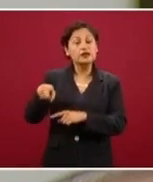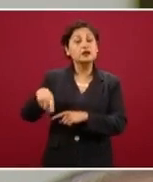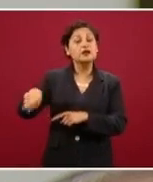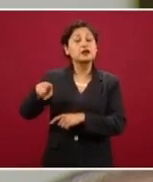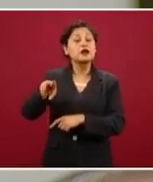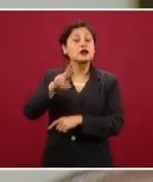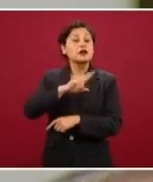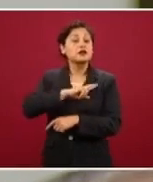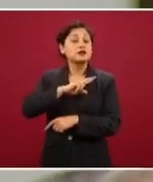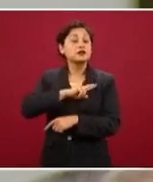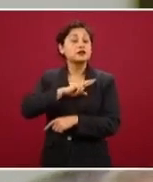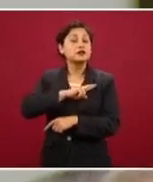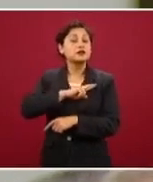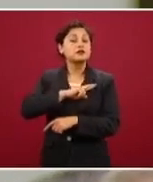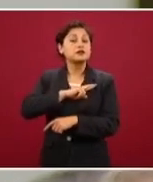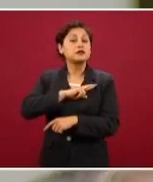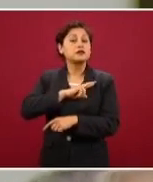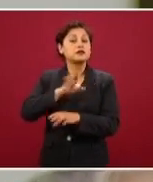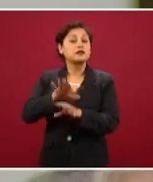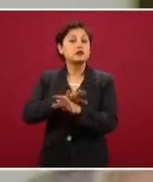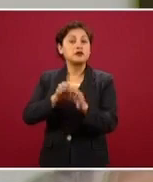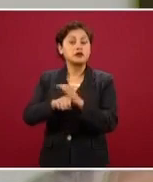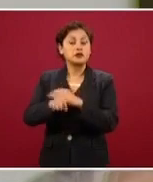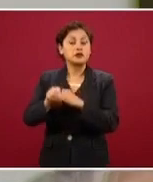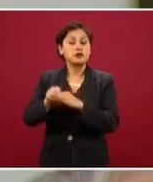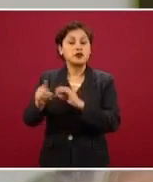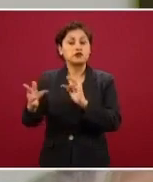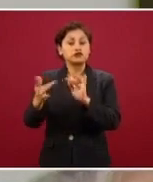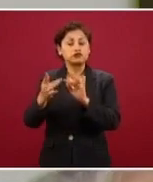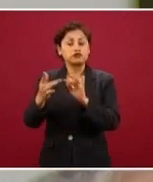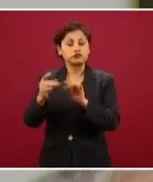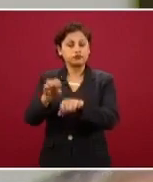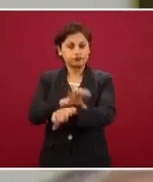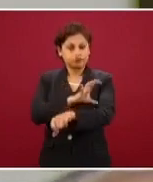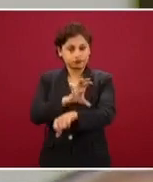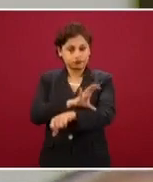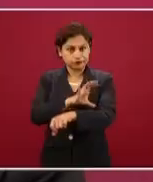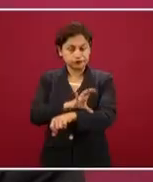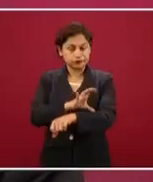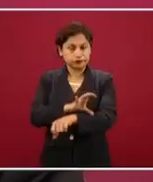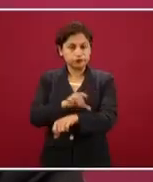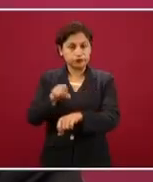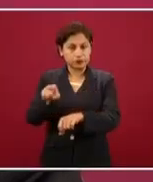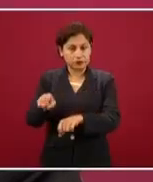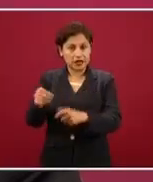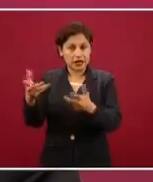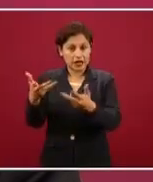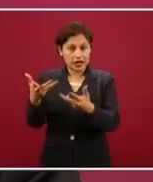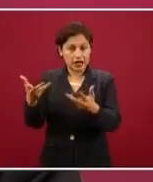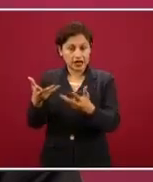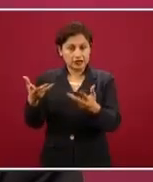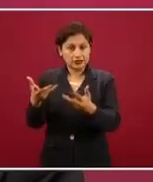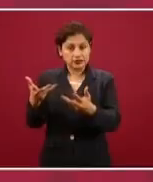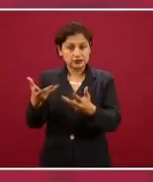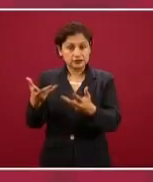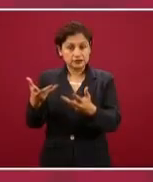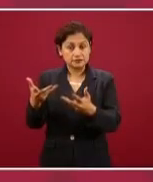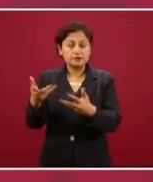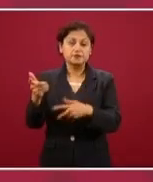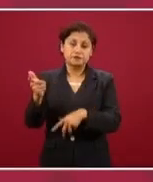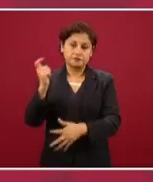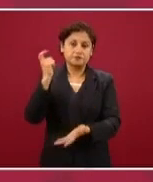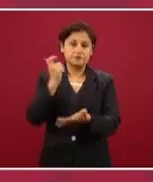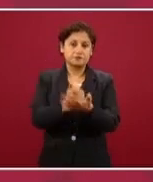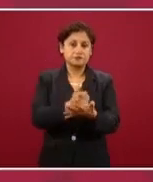por la transmisión. O sea, si generan, que paguen